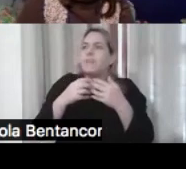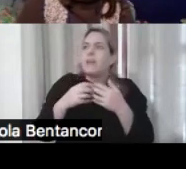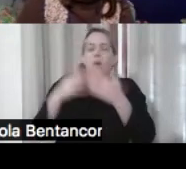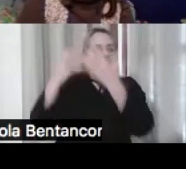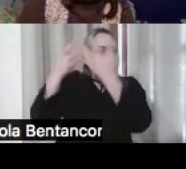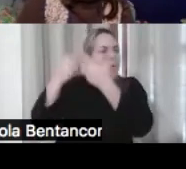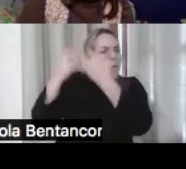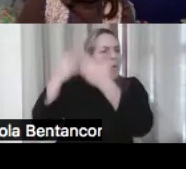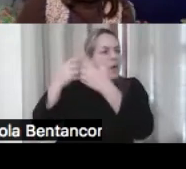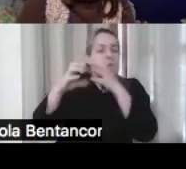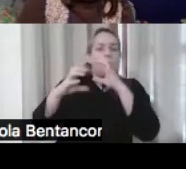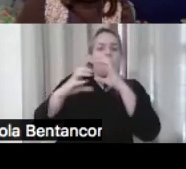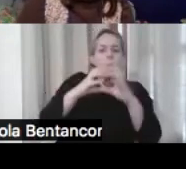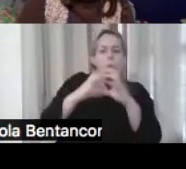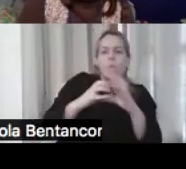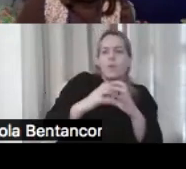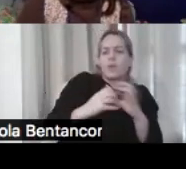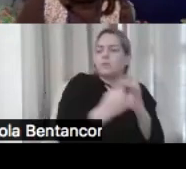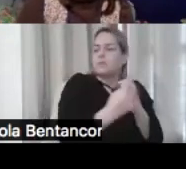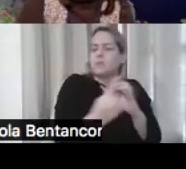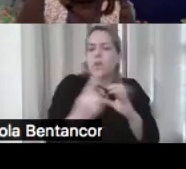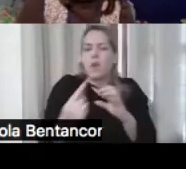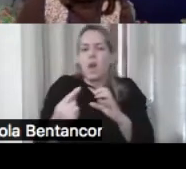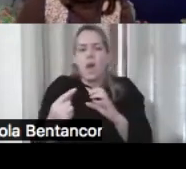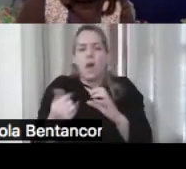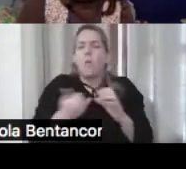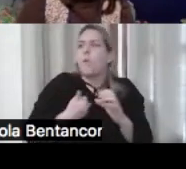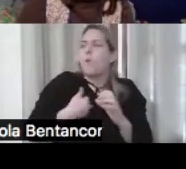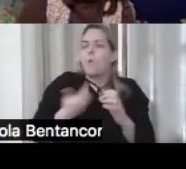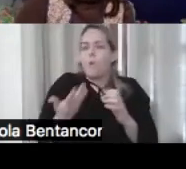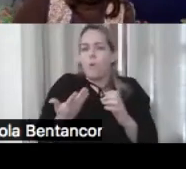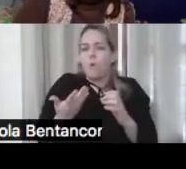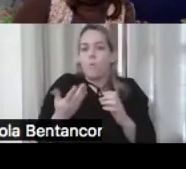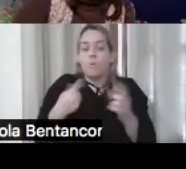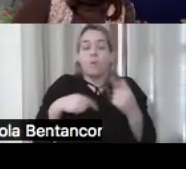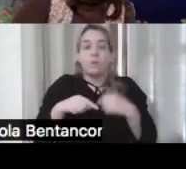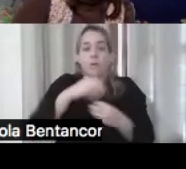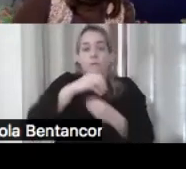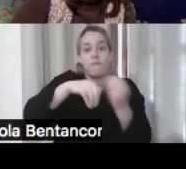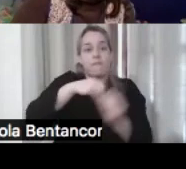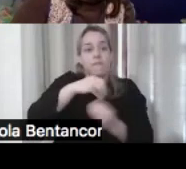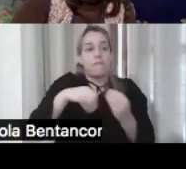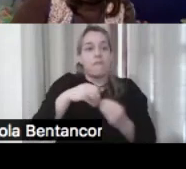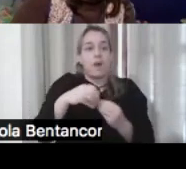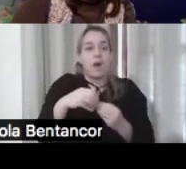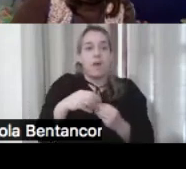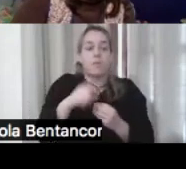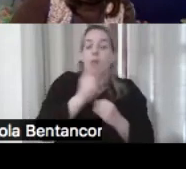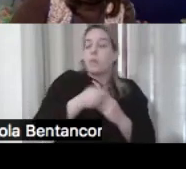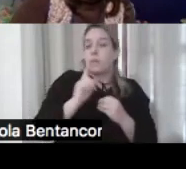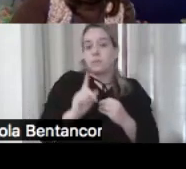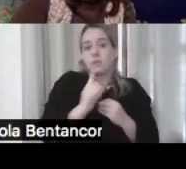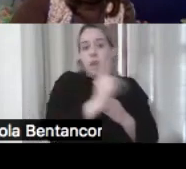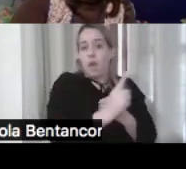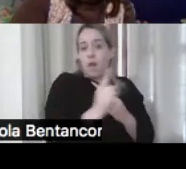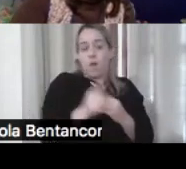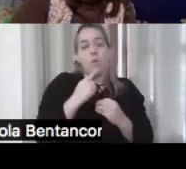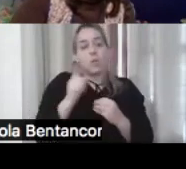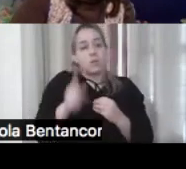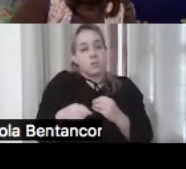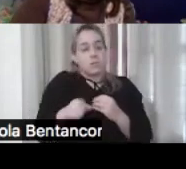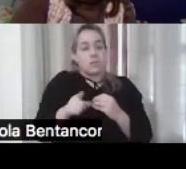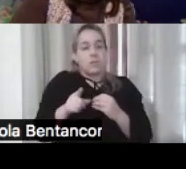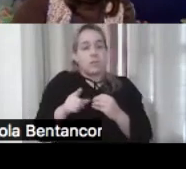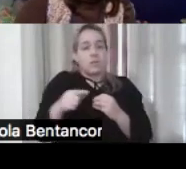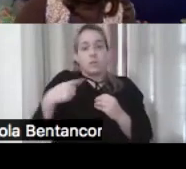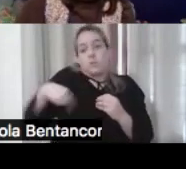brindar información de calidad y también para poder respetar las decisiones que estas familias tengan sobre cada uno de los aspectos en los que vamos